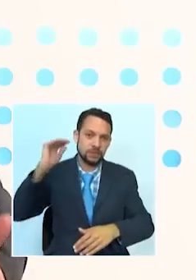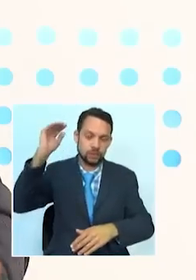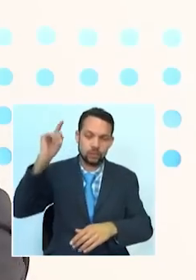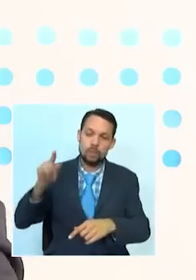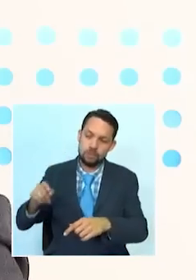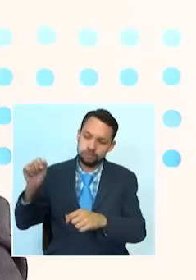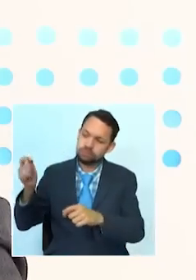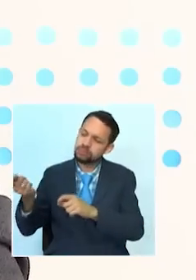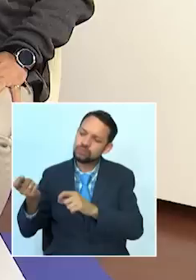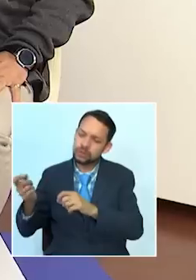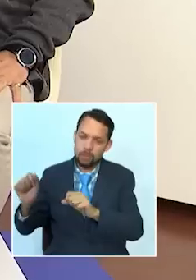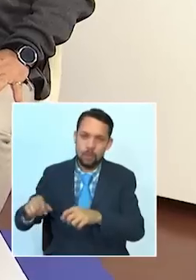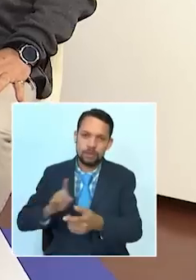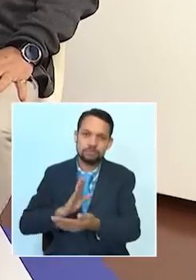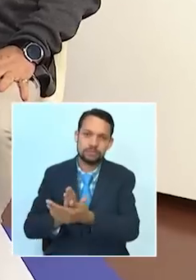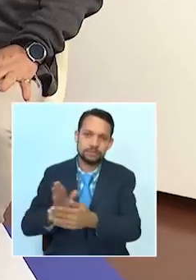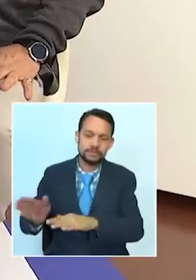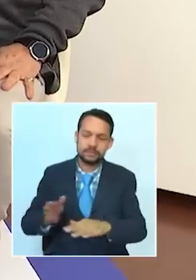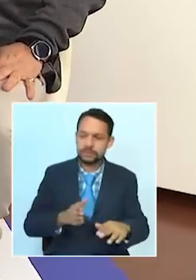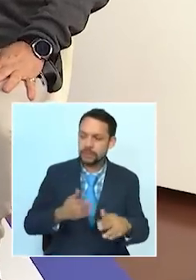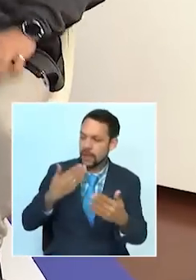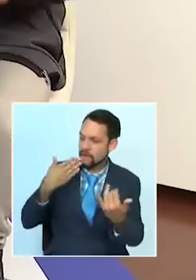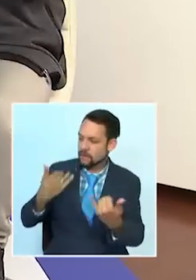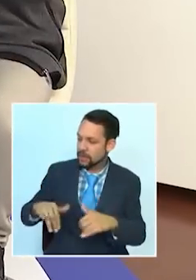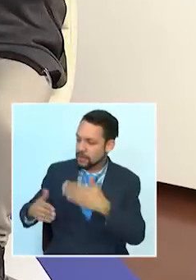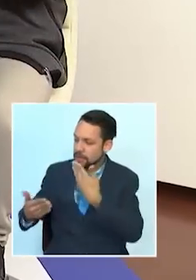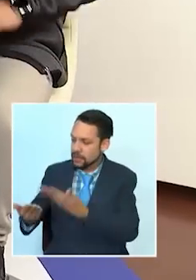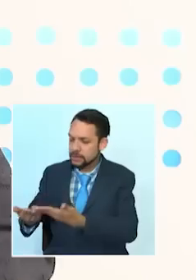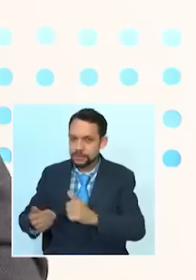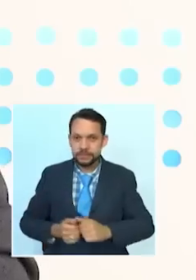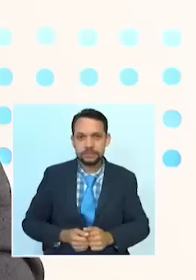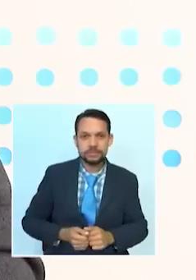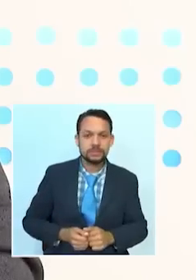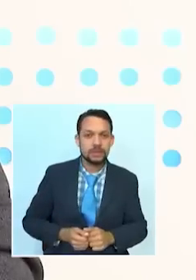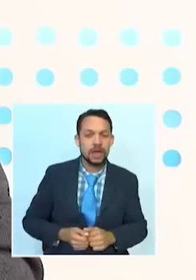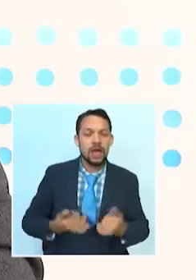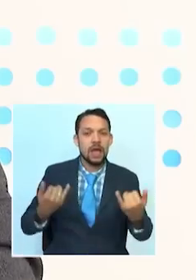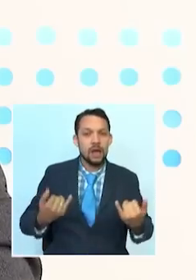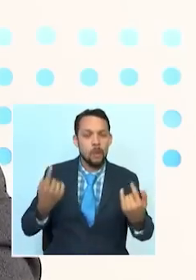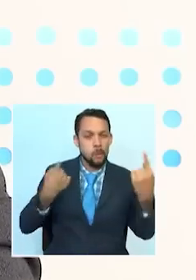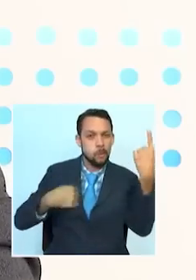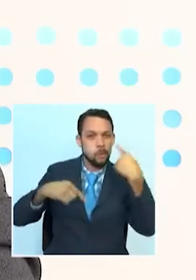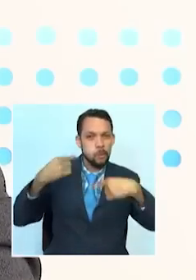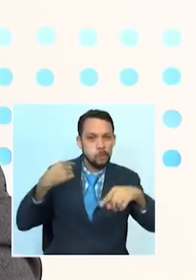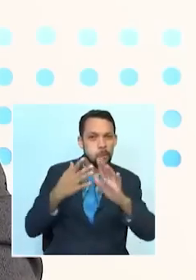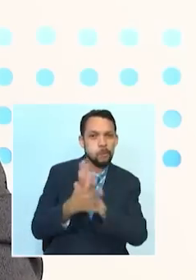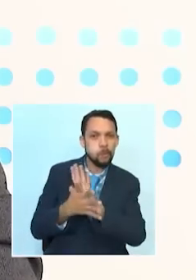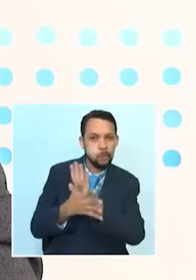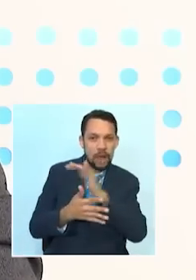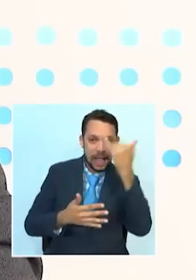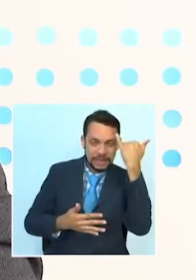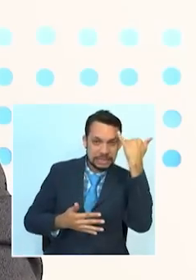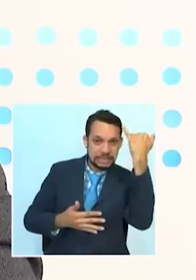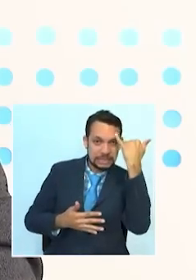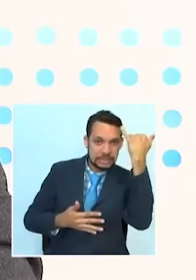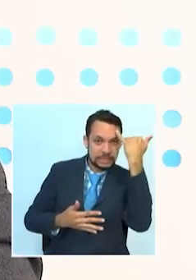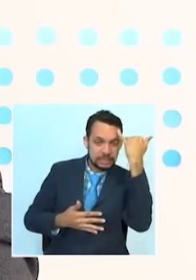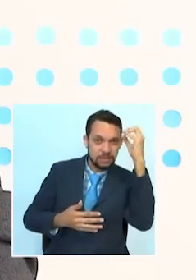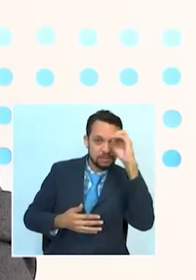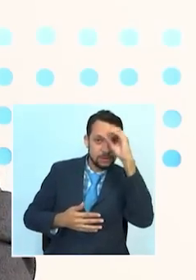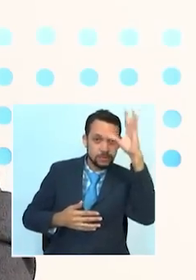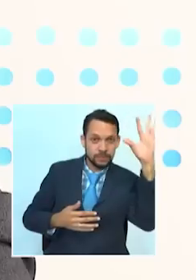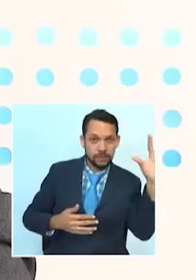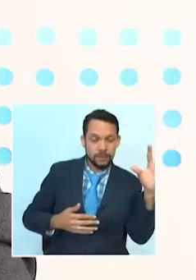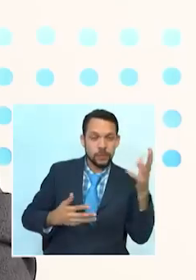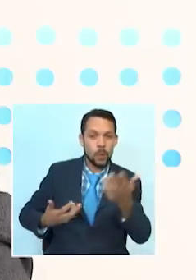bueno Felicidades drct Álvaro gusto Muchas gracias muchas gracias quedamos al final con una pequeña nota inspirada en el libro Cómo hacer